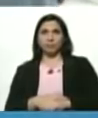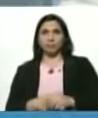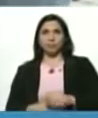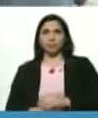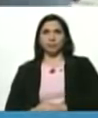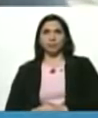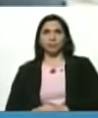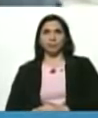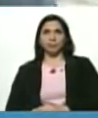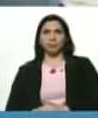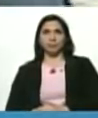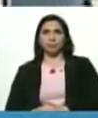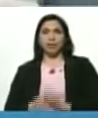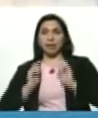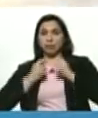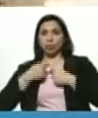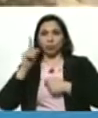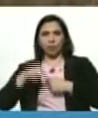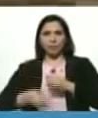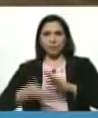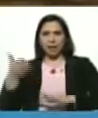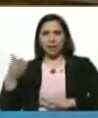el sabor hábito